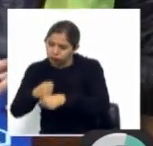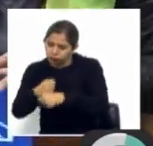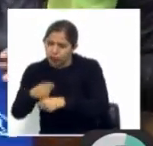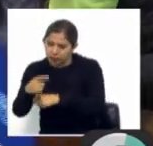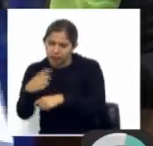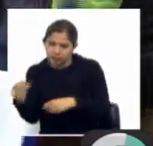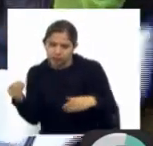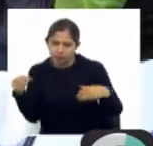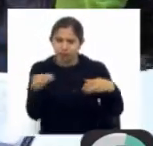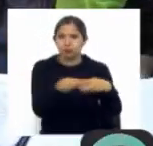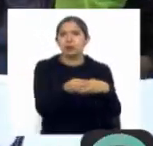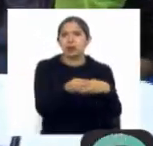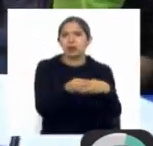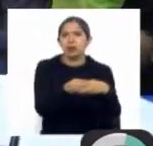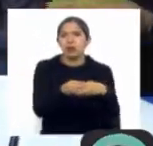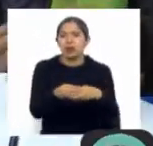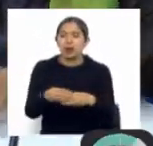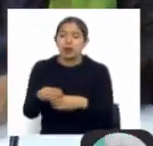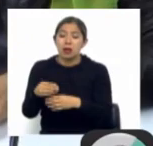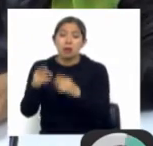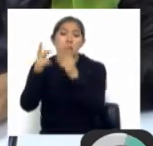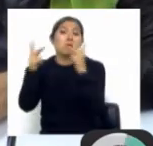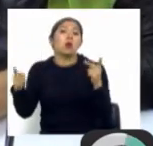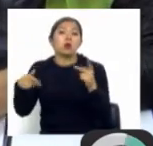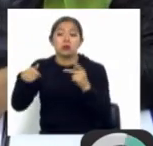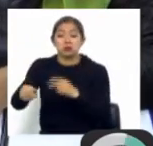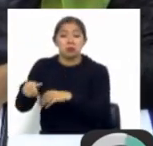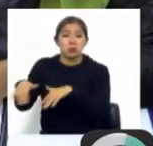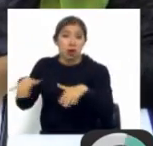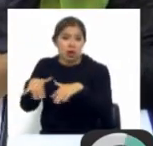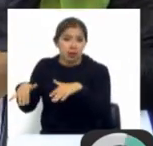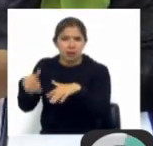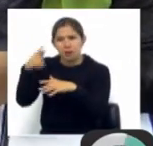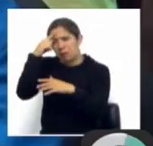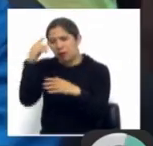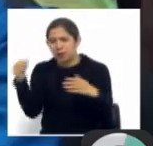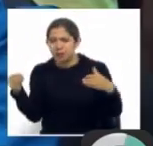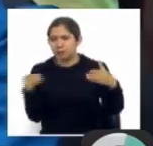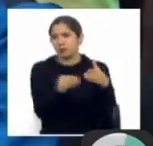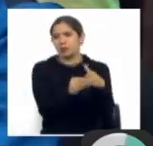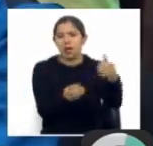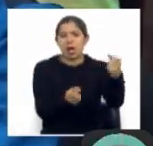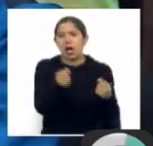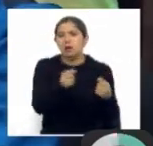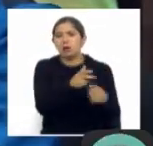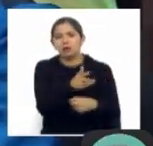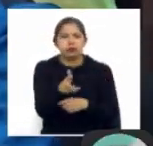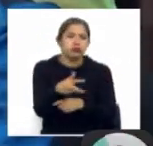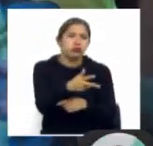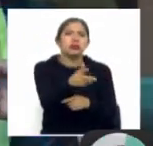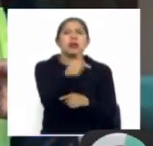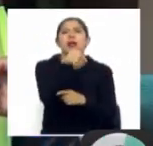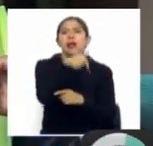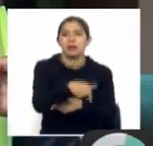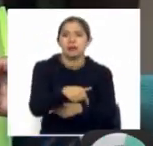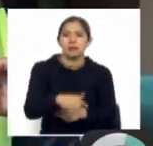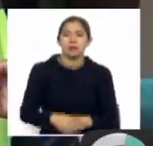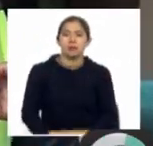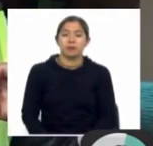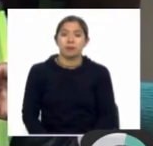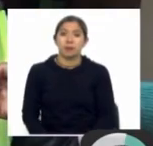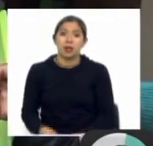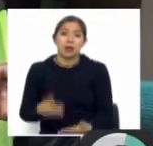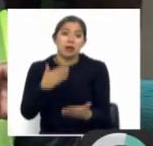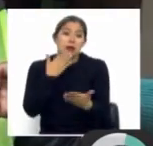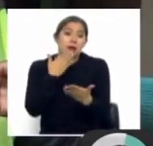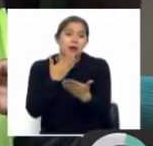con litio boliviano, baterías potosinas que puedan integrarse a esos autos eléctricos. Bueno, nunca